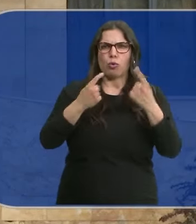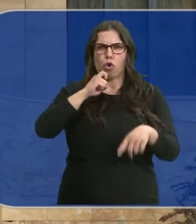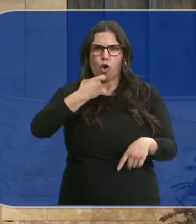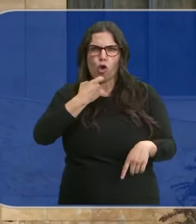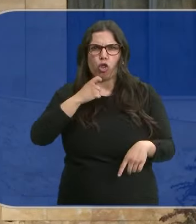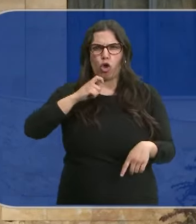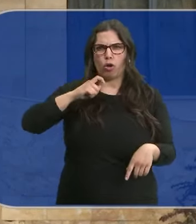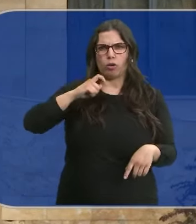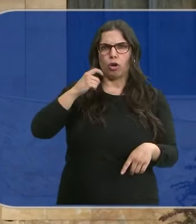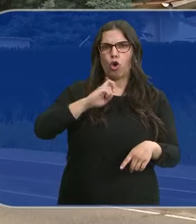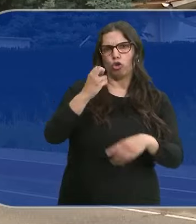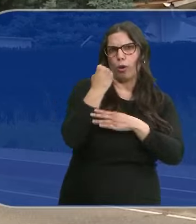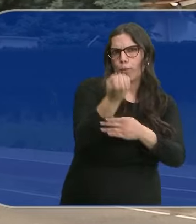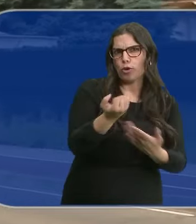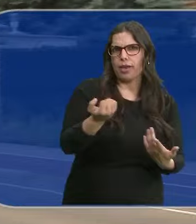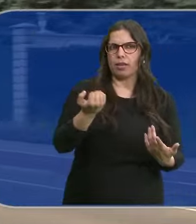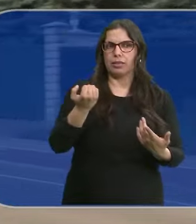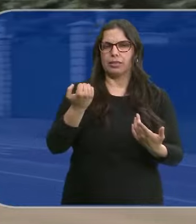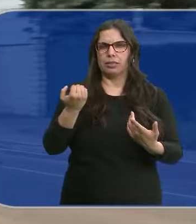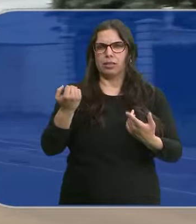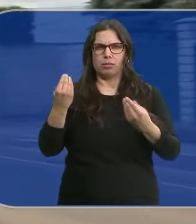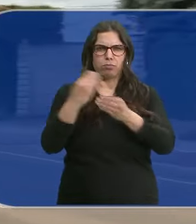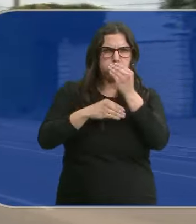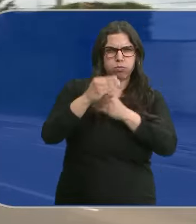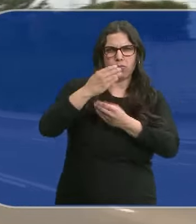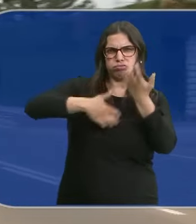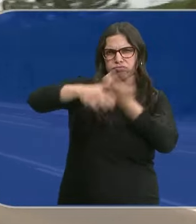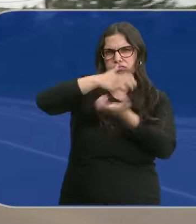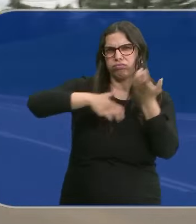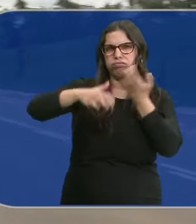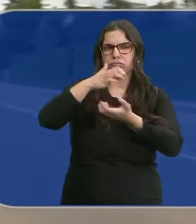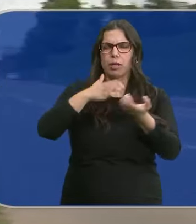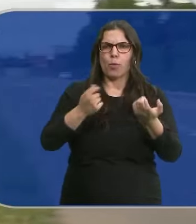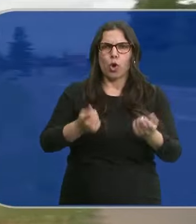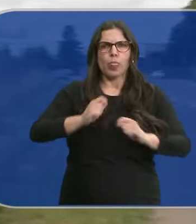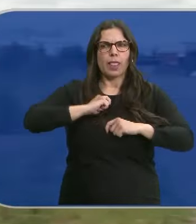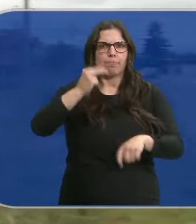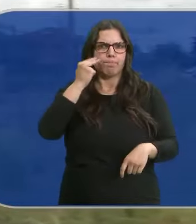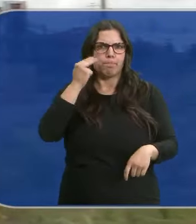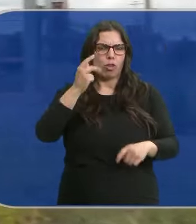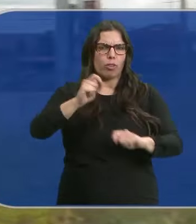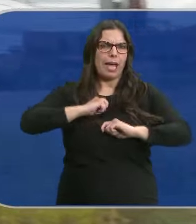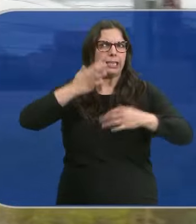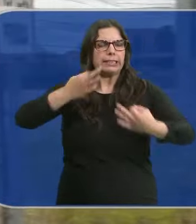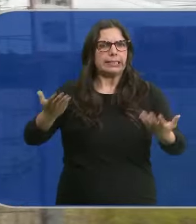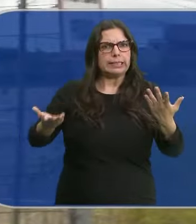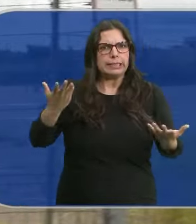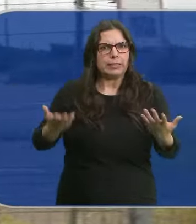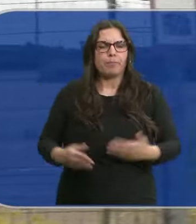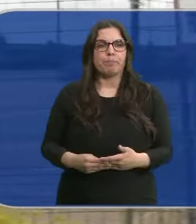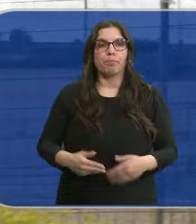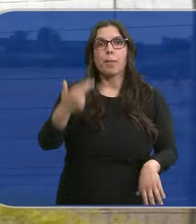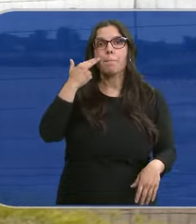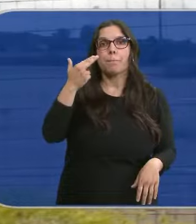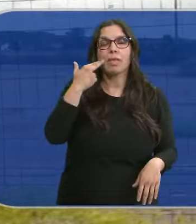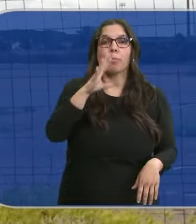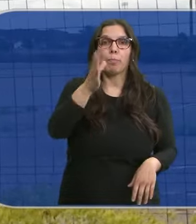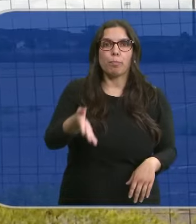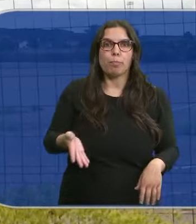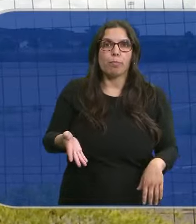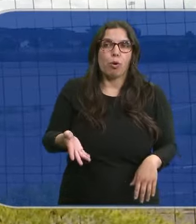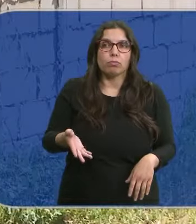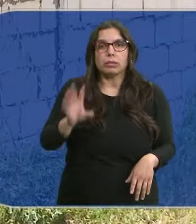odio, otros de apoyo a los refugiados e informaciones no siempre contrastadas que generan miedo e inseguridad. Miedo en el sentido,